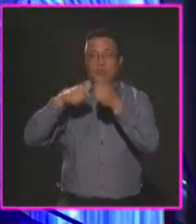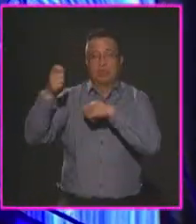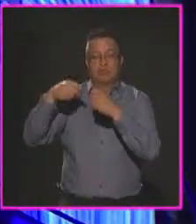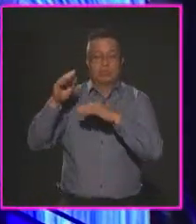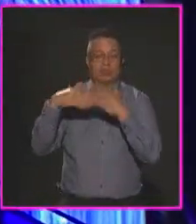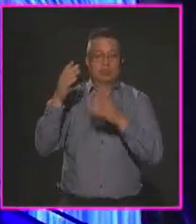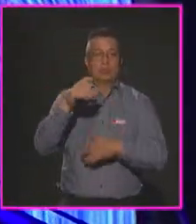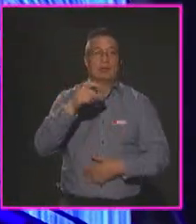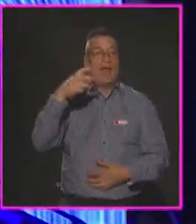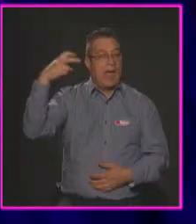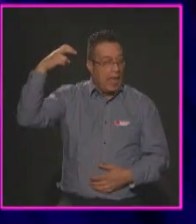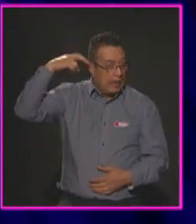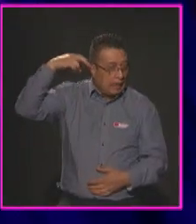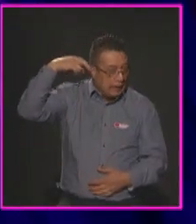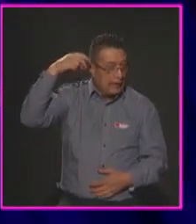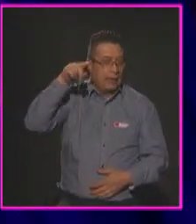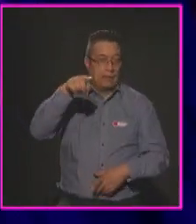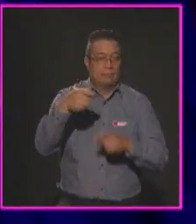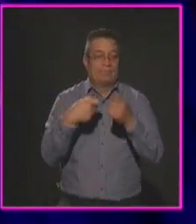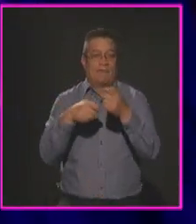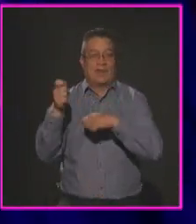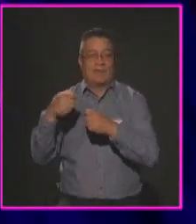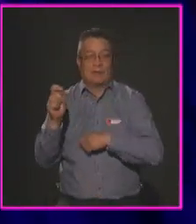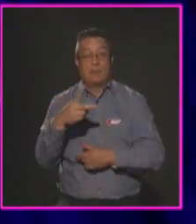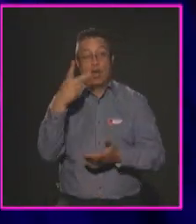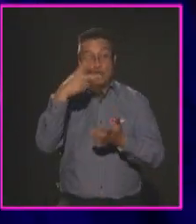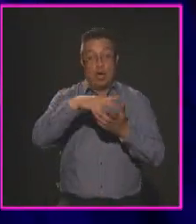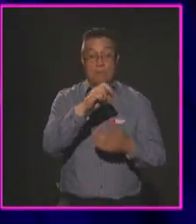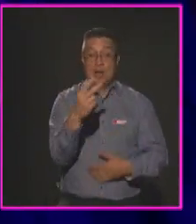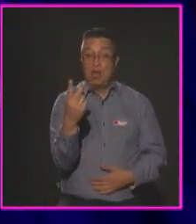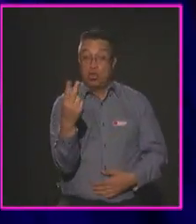demanda, guindos en este caso. 2012,